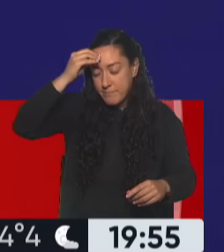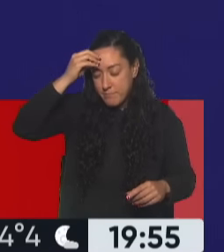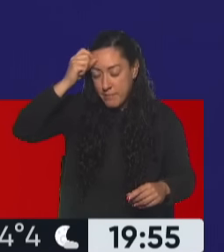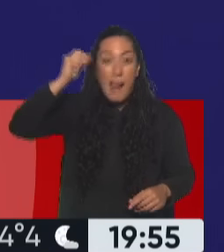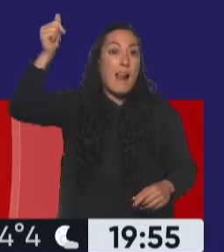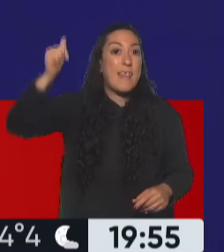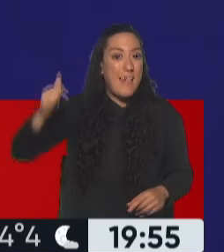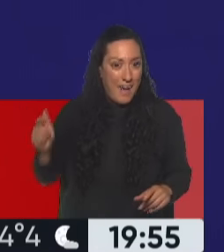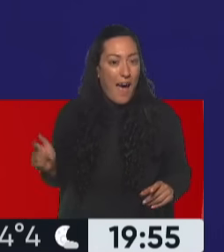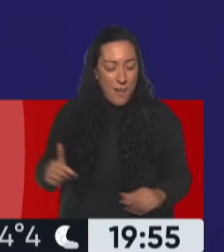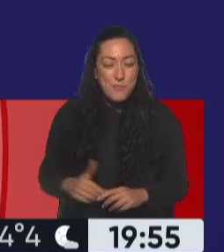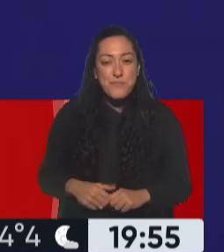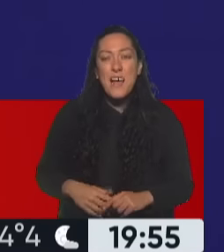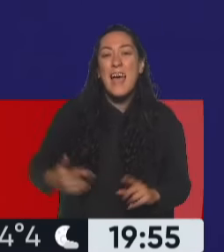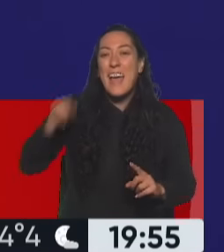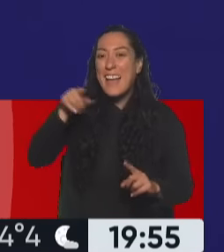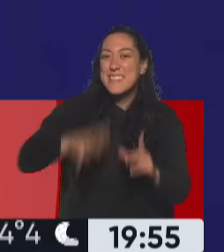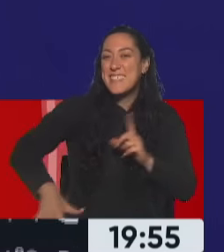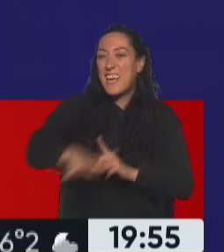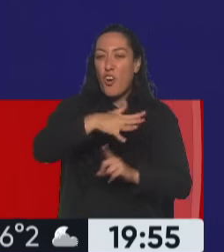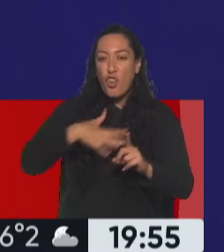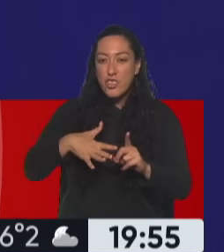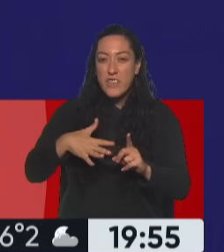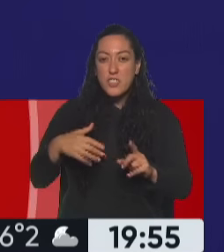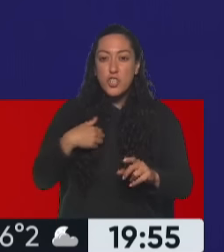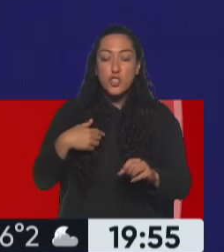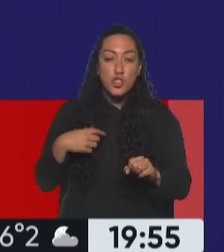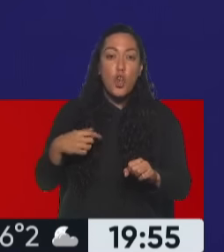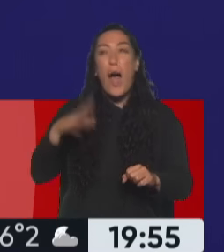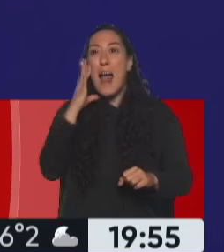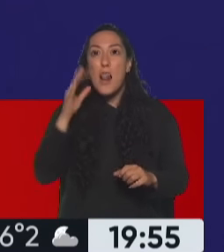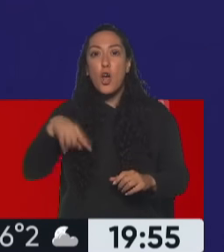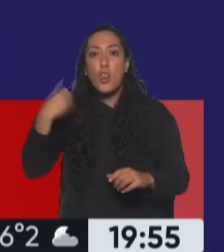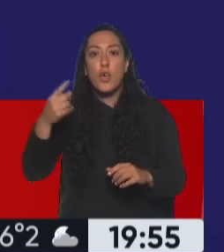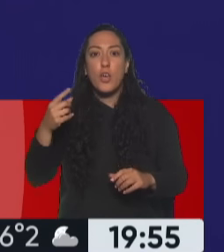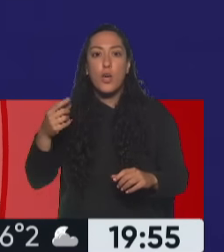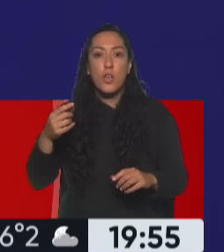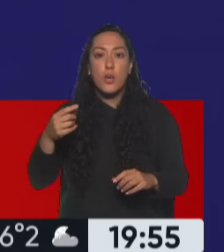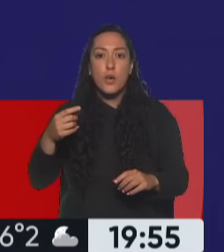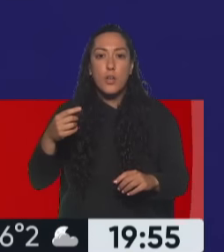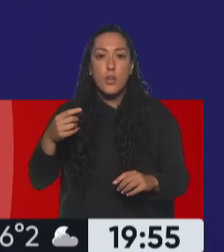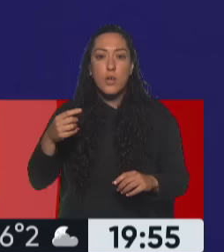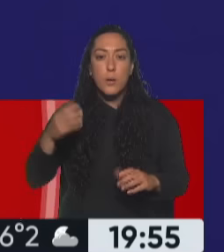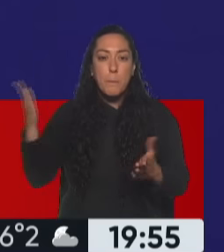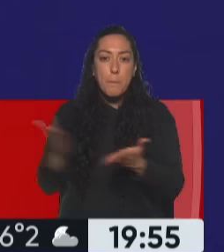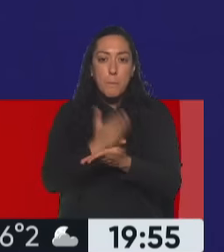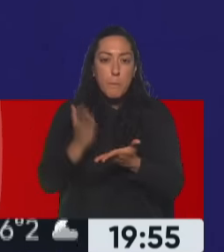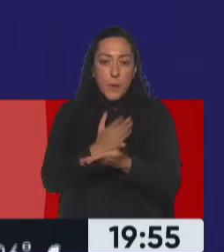Entonces, en ese contexto, sufro un shock un shock